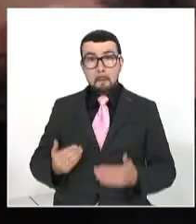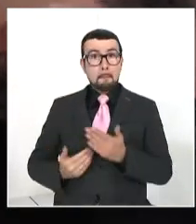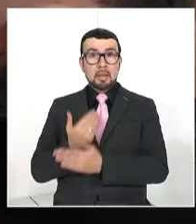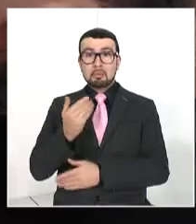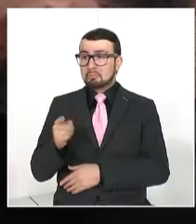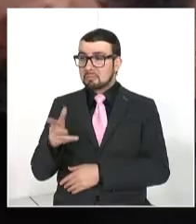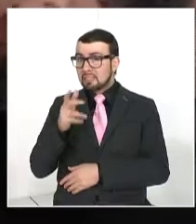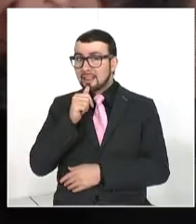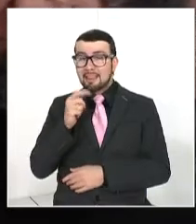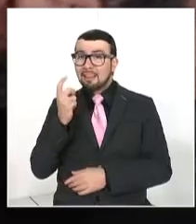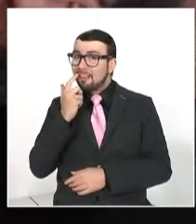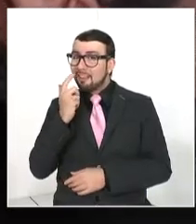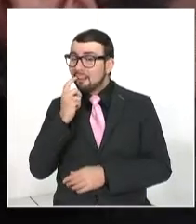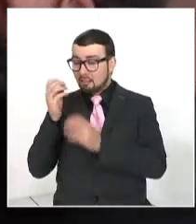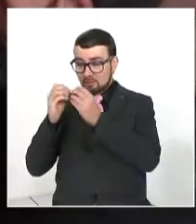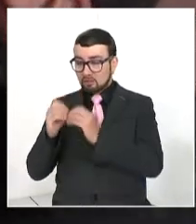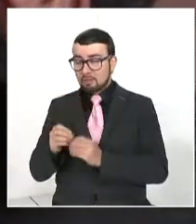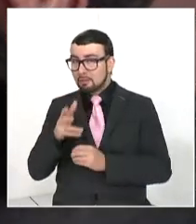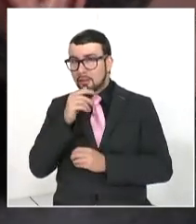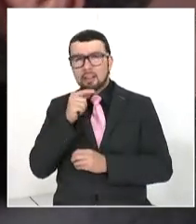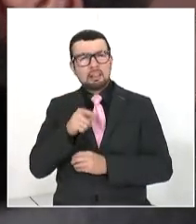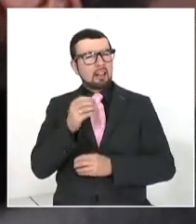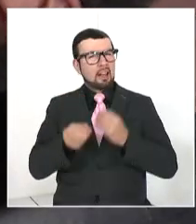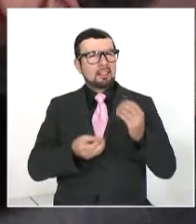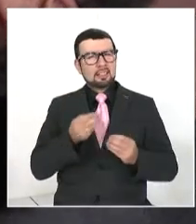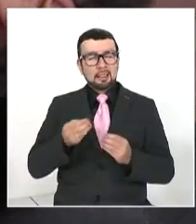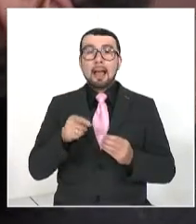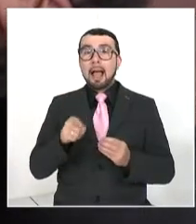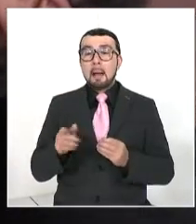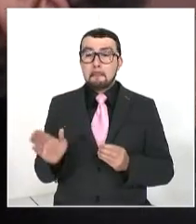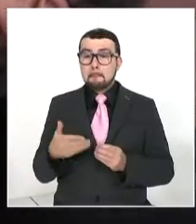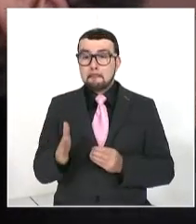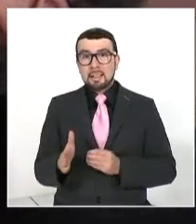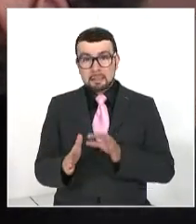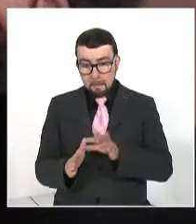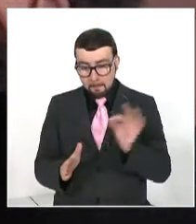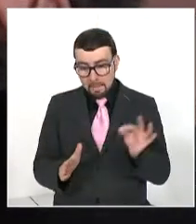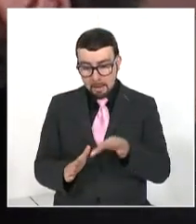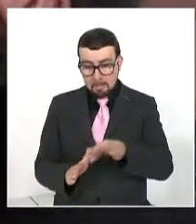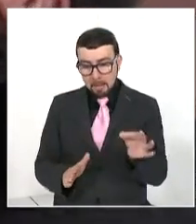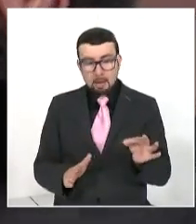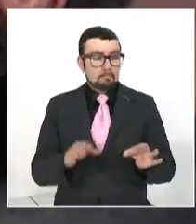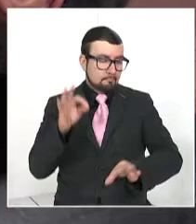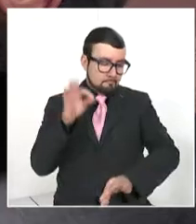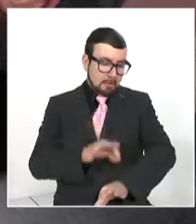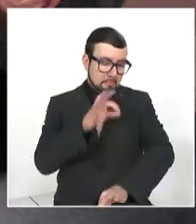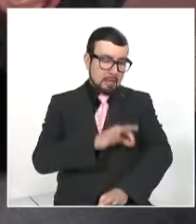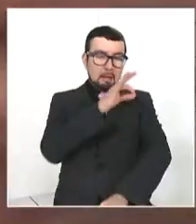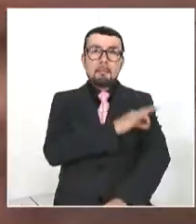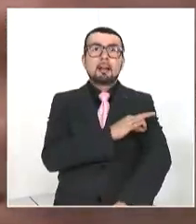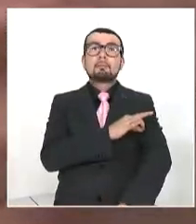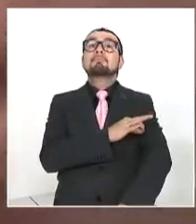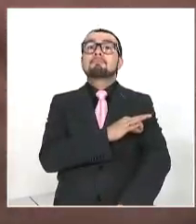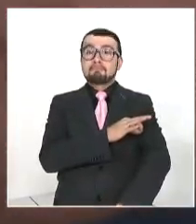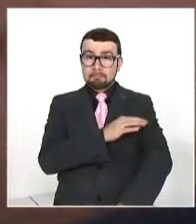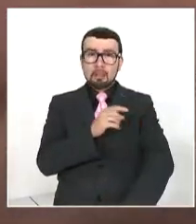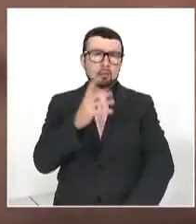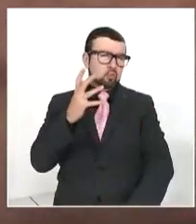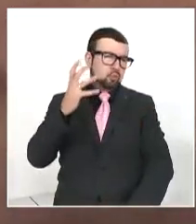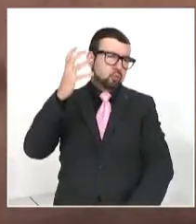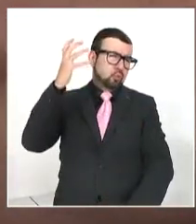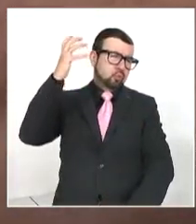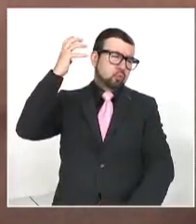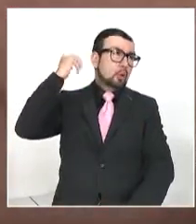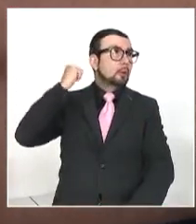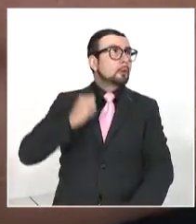y lo hacían con espinas de peces. Hablemos del procedimiento a seguir en el manejo del dolor y en el proceso